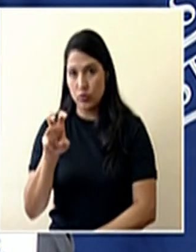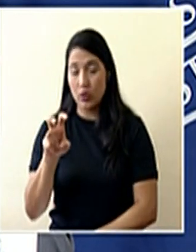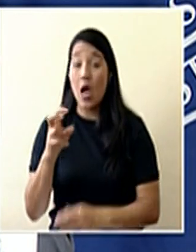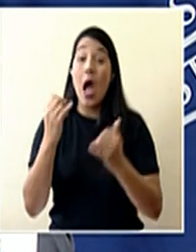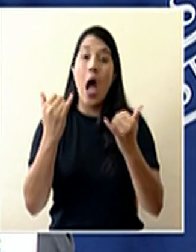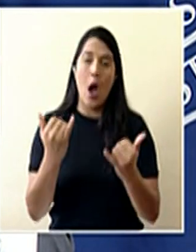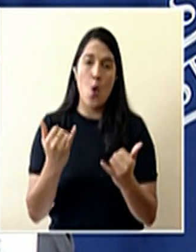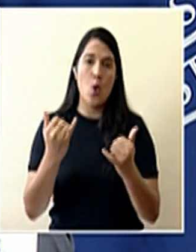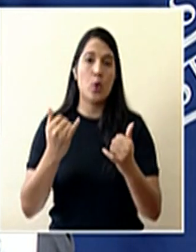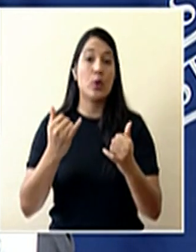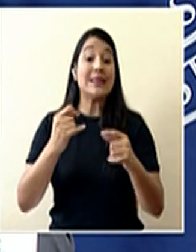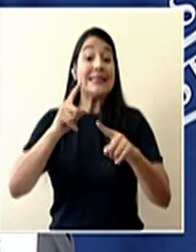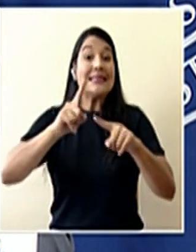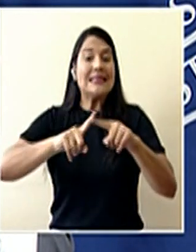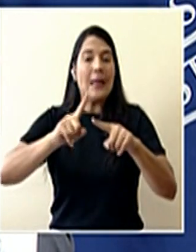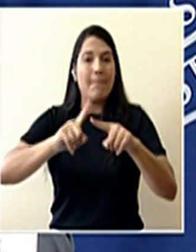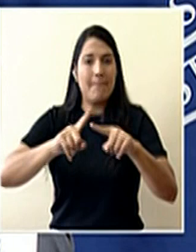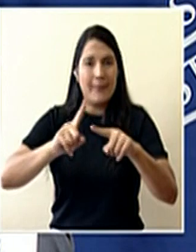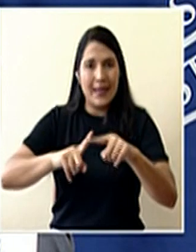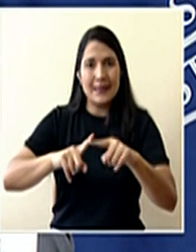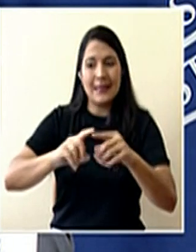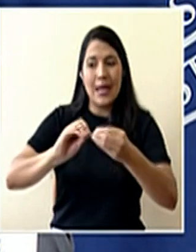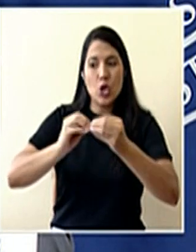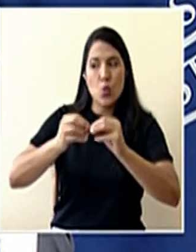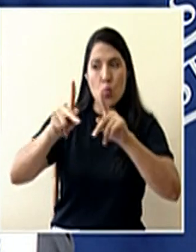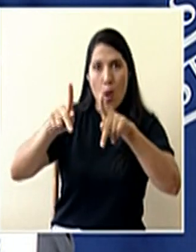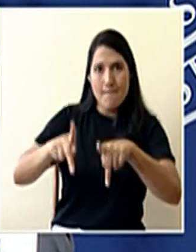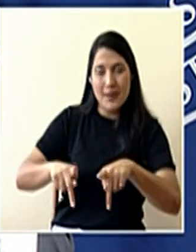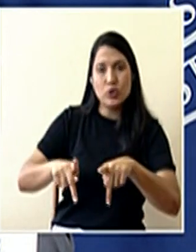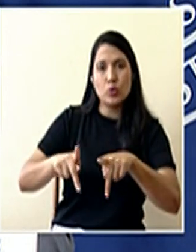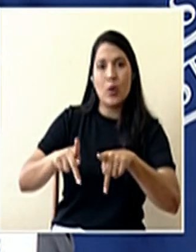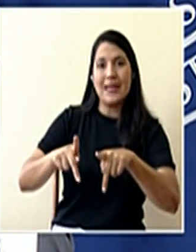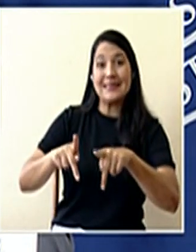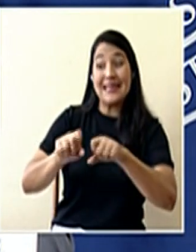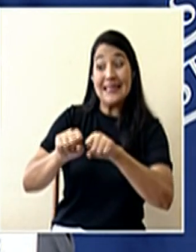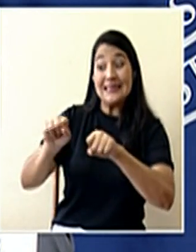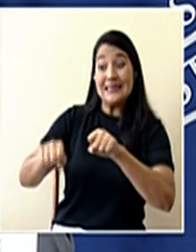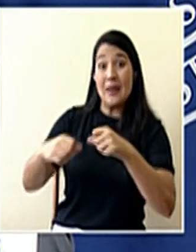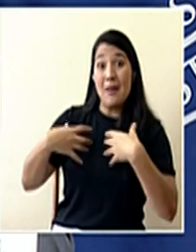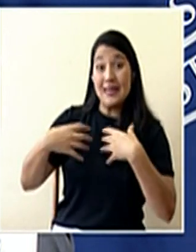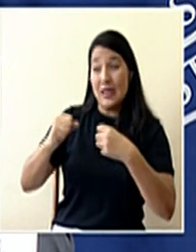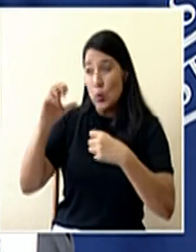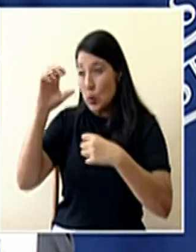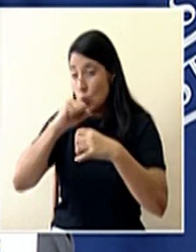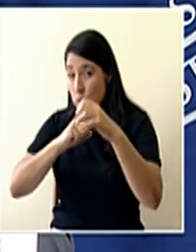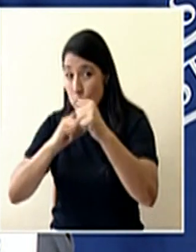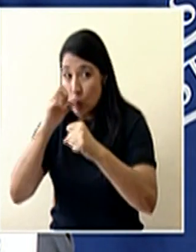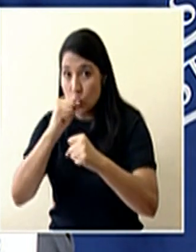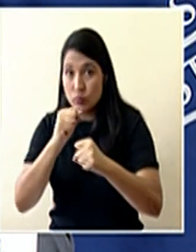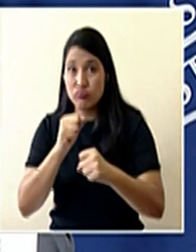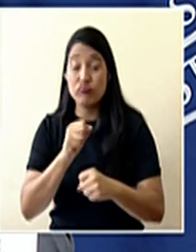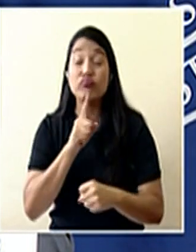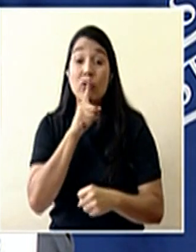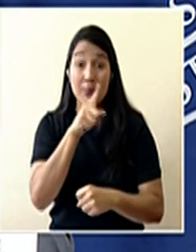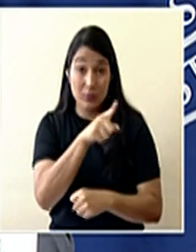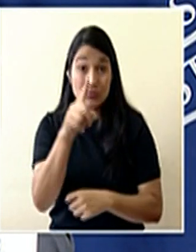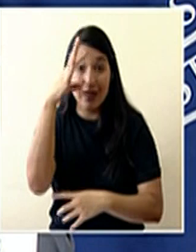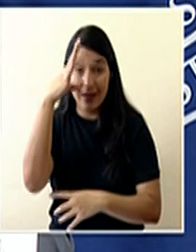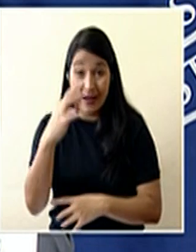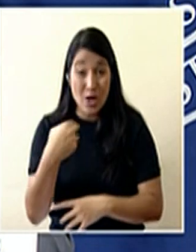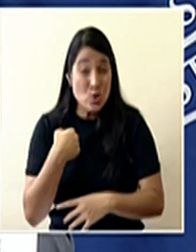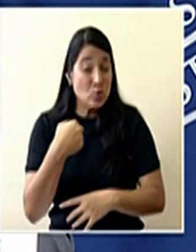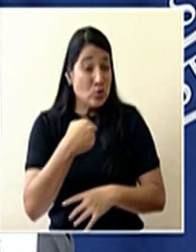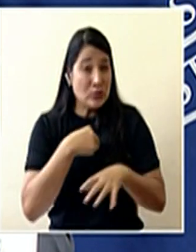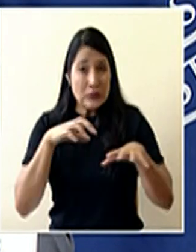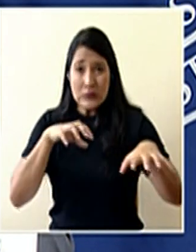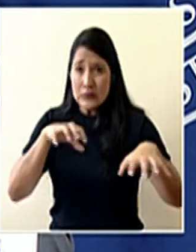acuerdo a lo que el sistema de vigilancia detecta todos los días, y se está haciendo, créanme, una búsqueda bastante activa de todo lo